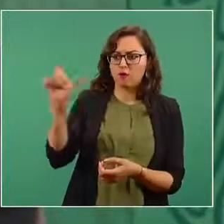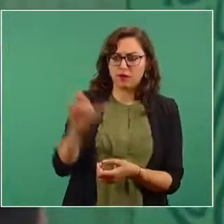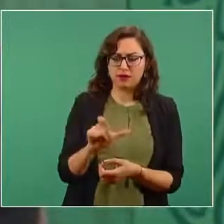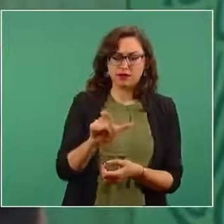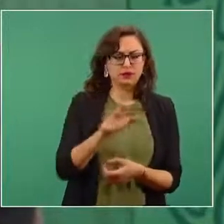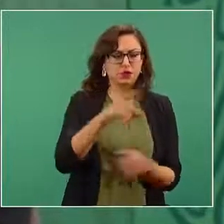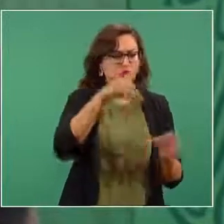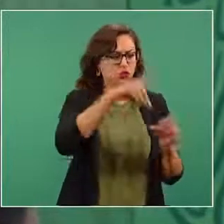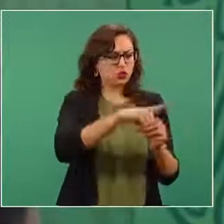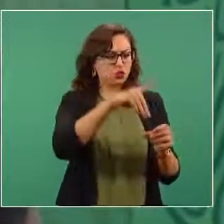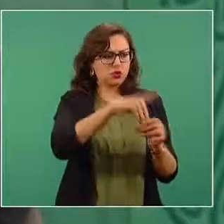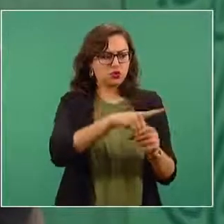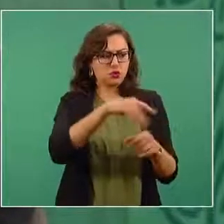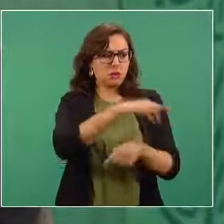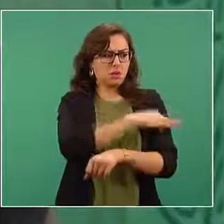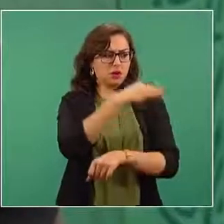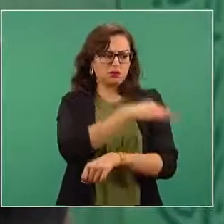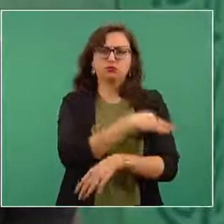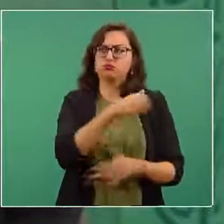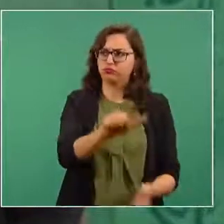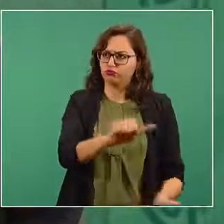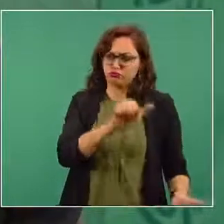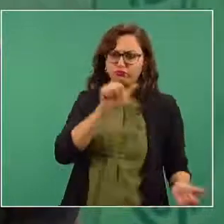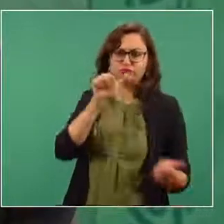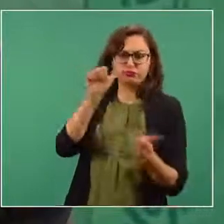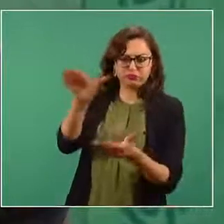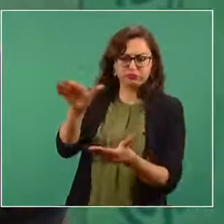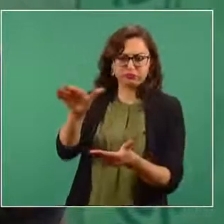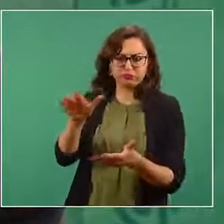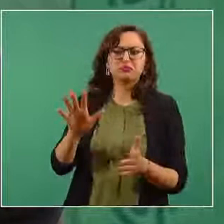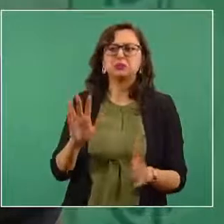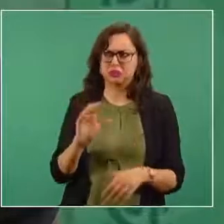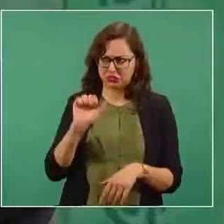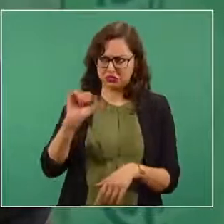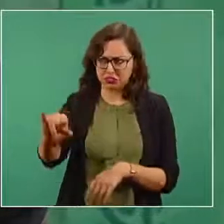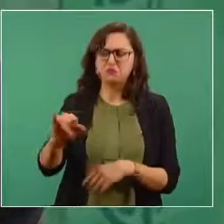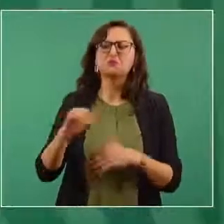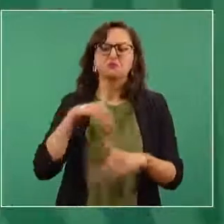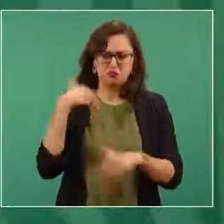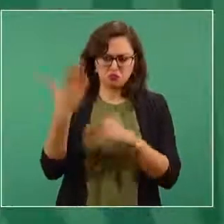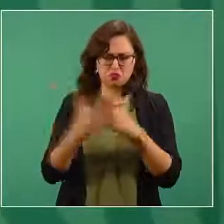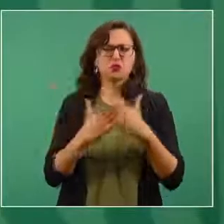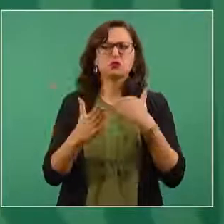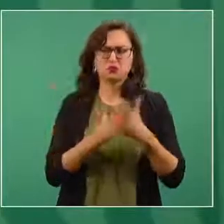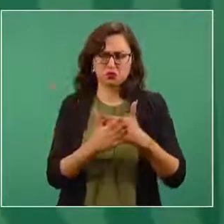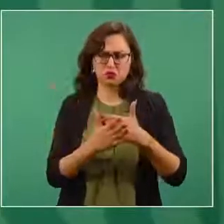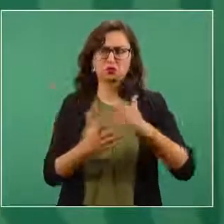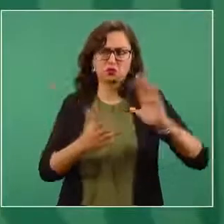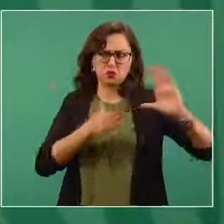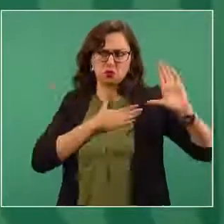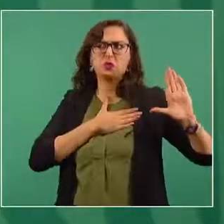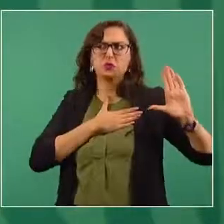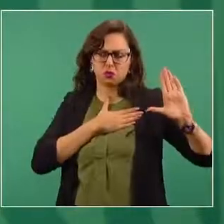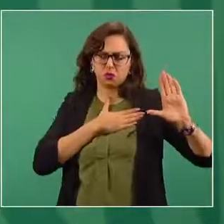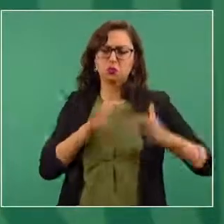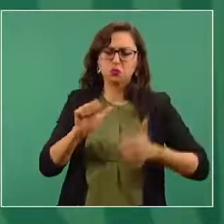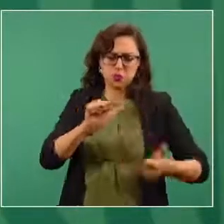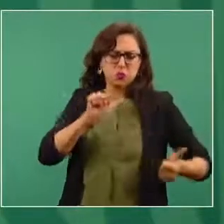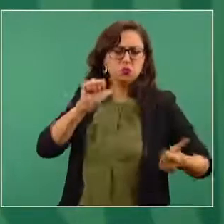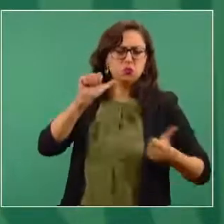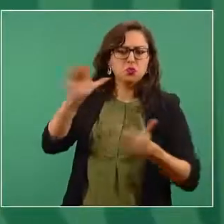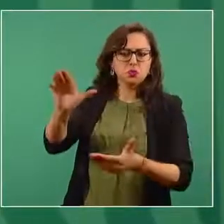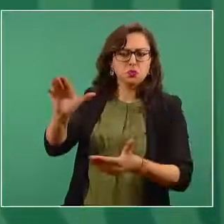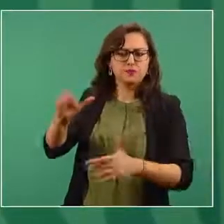de Naciones Unidas. Ya se comprometieron a ayudar en ese mecanismo.